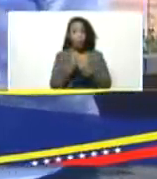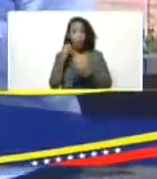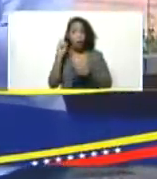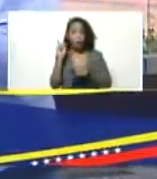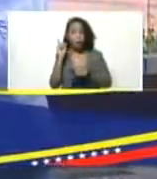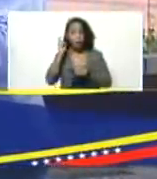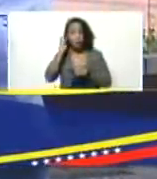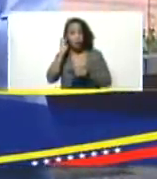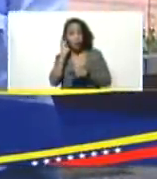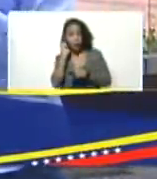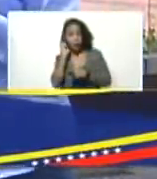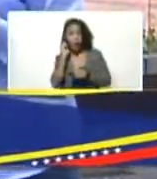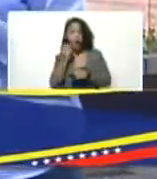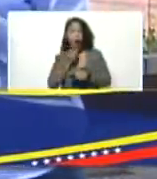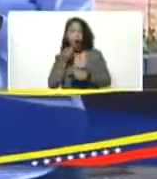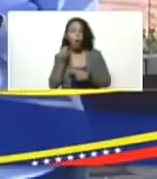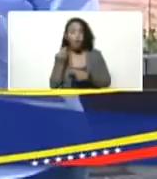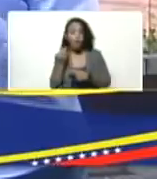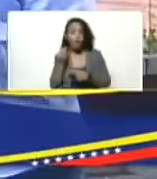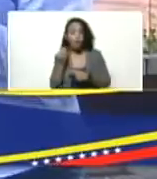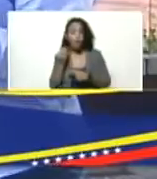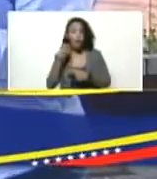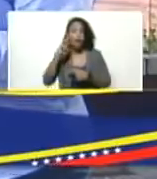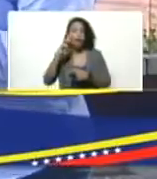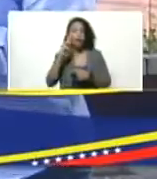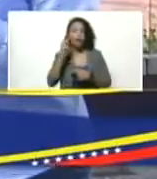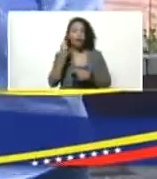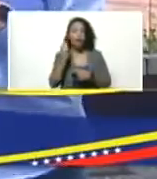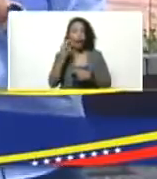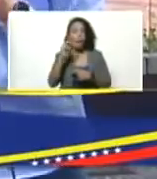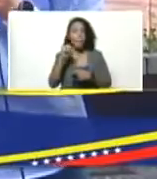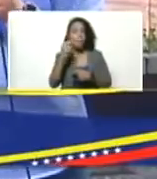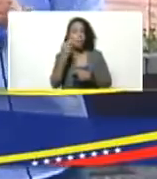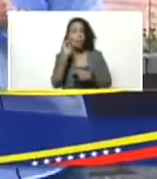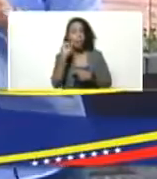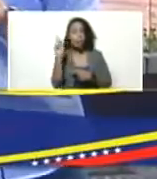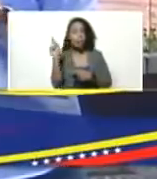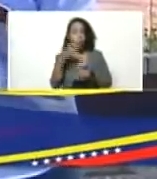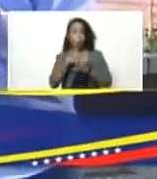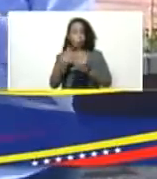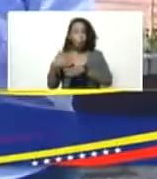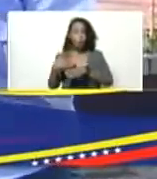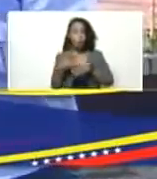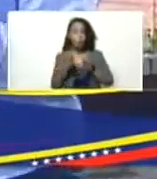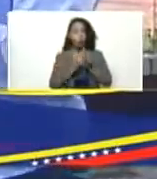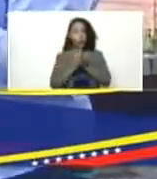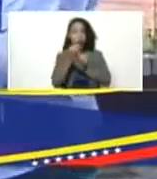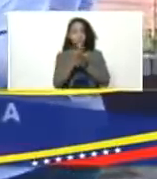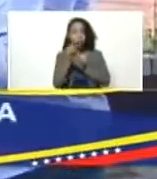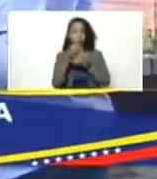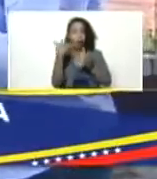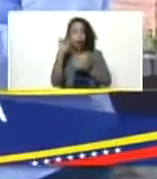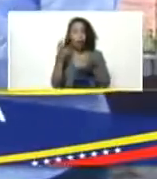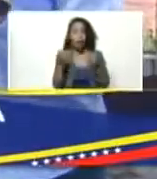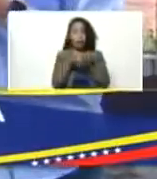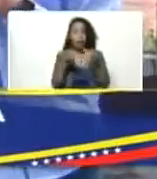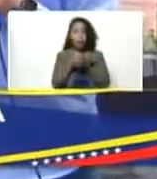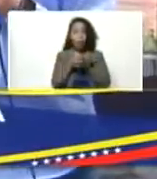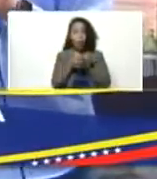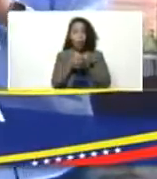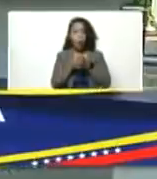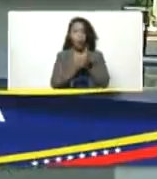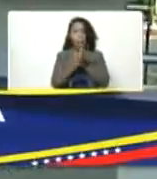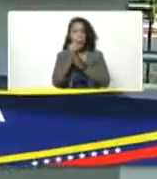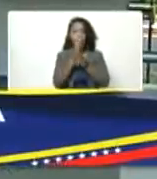joven muchacha, Eni Ramírez, que tiene un emprendimiento que ha compartido con todo el equipo que está acá desplegado, el equipo de